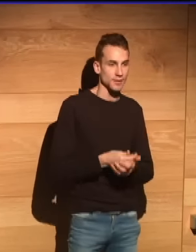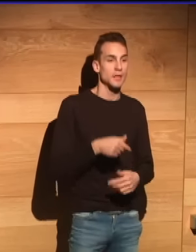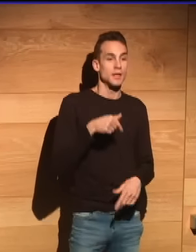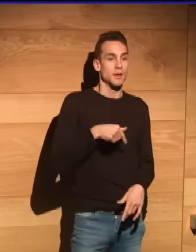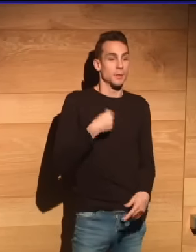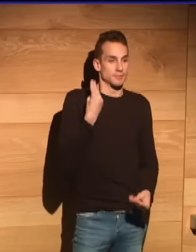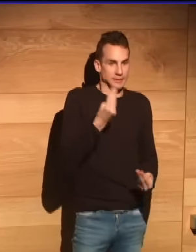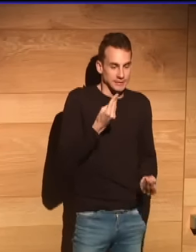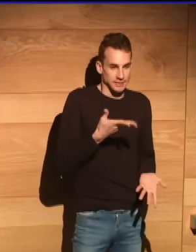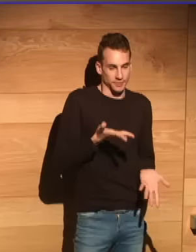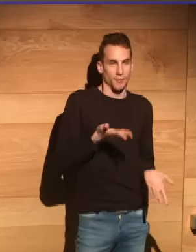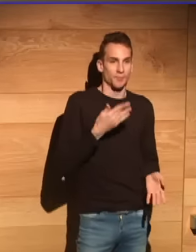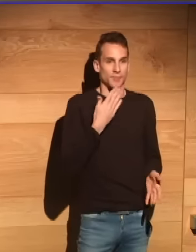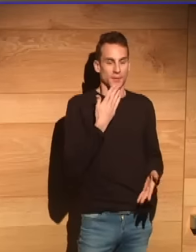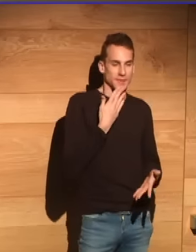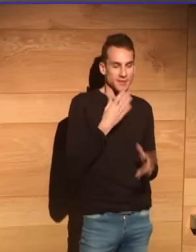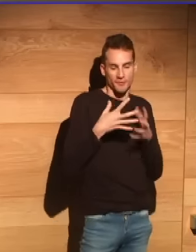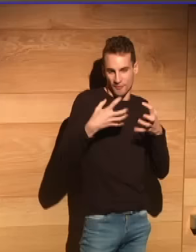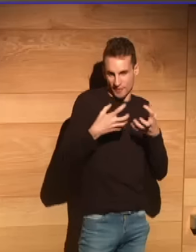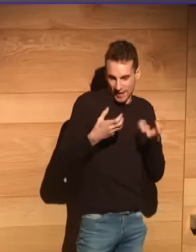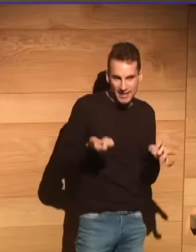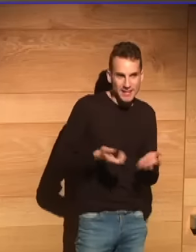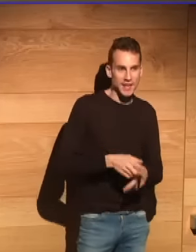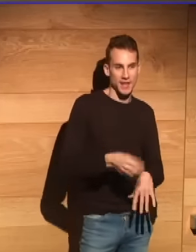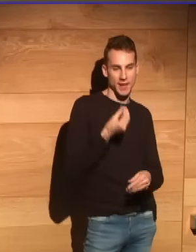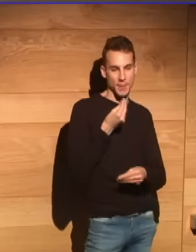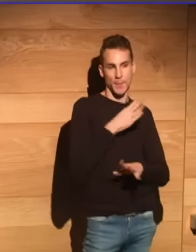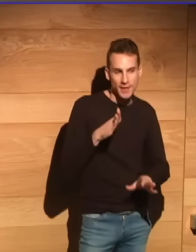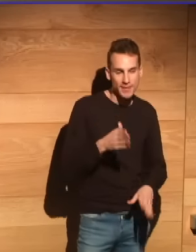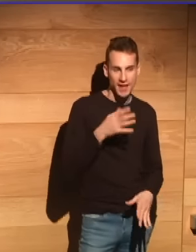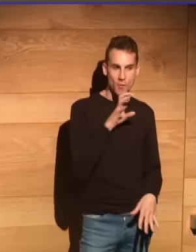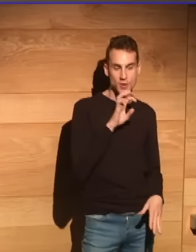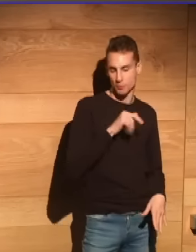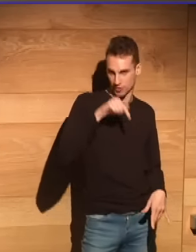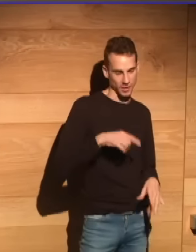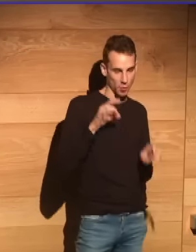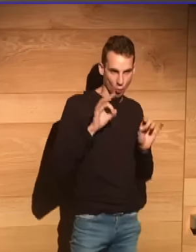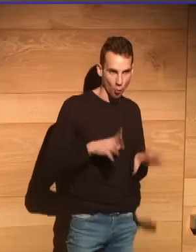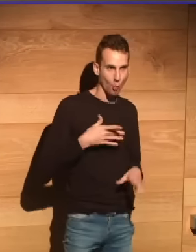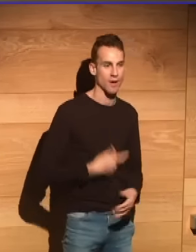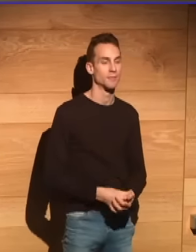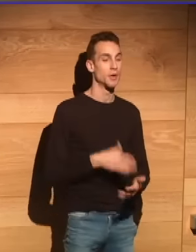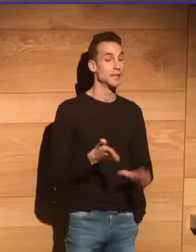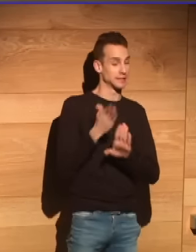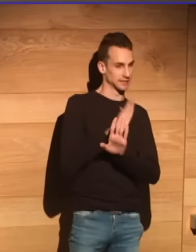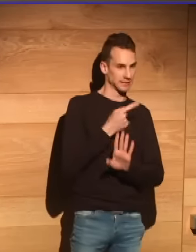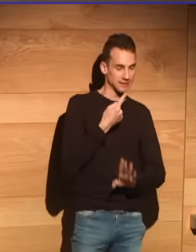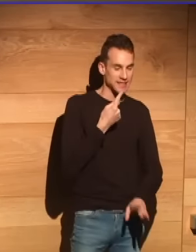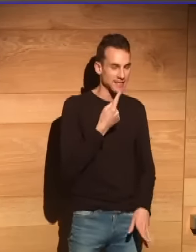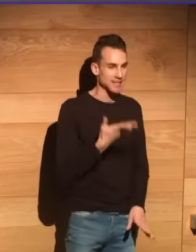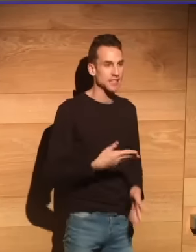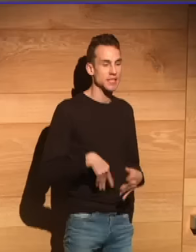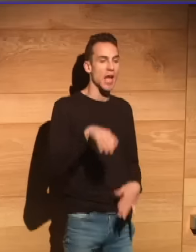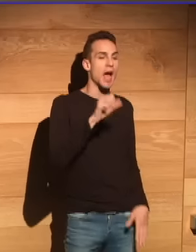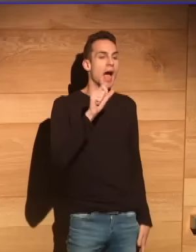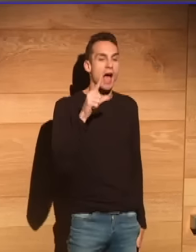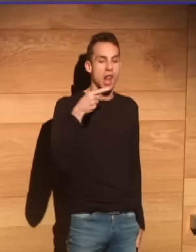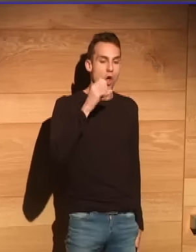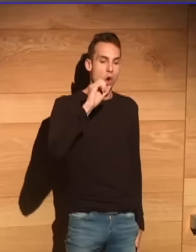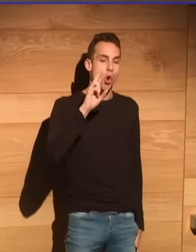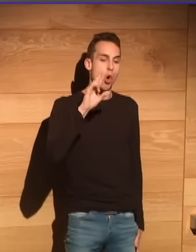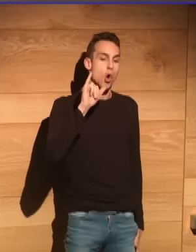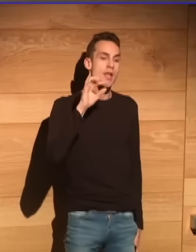bendita prioridad poner la educación en las agendas públicas de los gobiernos de todo el mundo. Pero antes de eso mencionabas los algoritmos. Yo creo